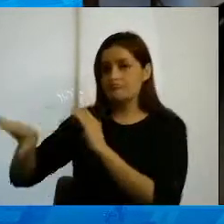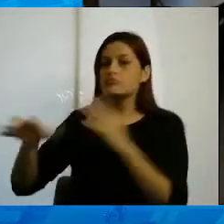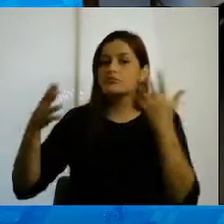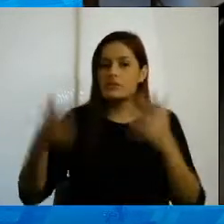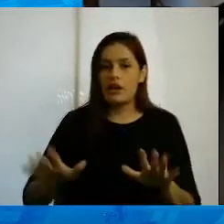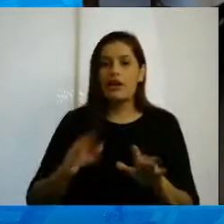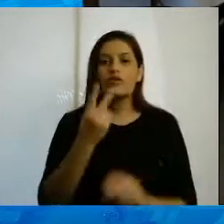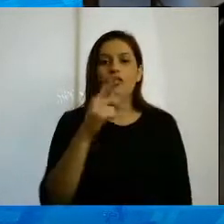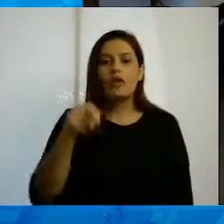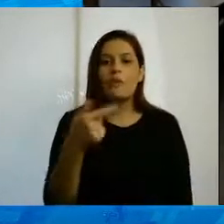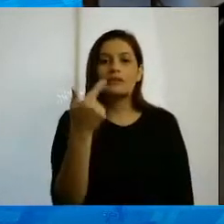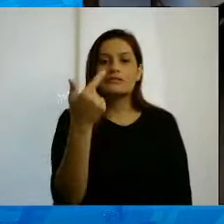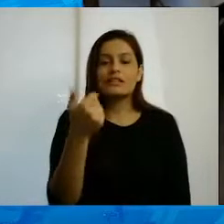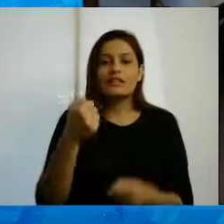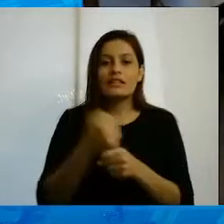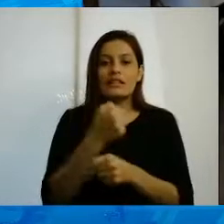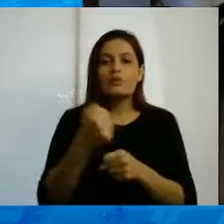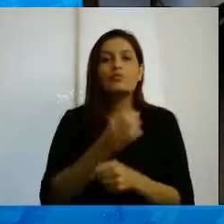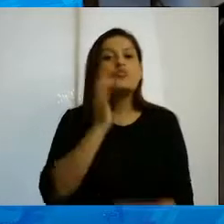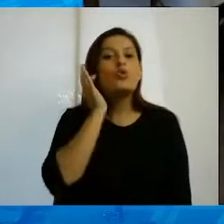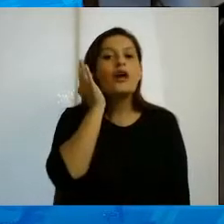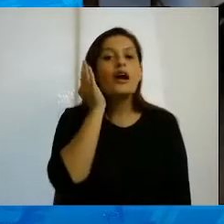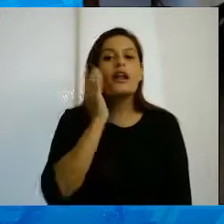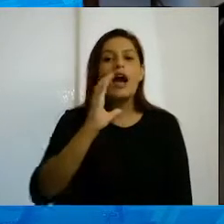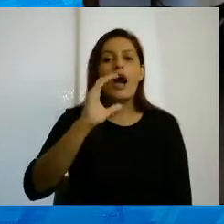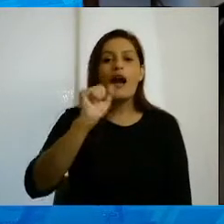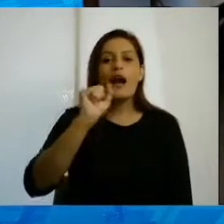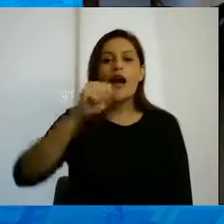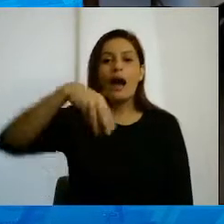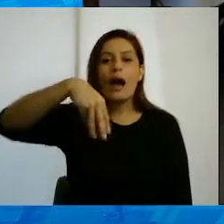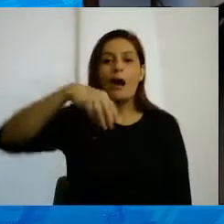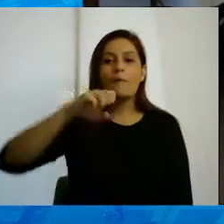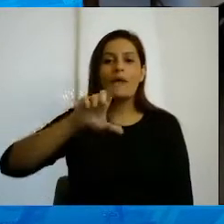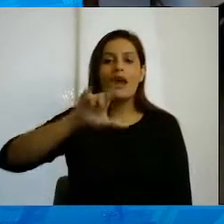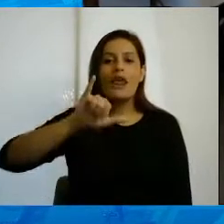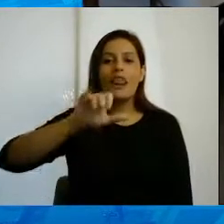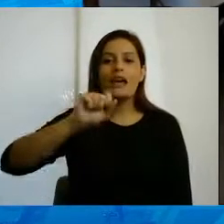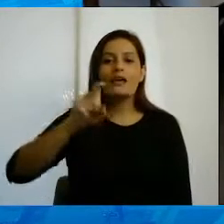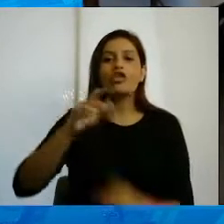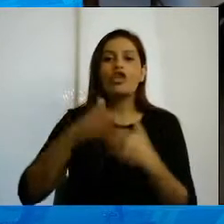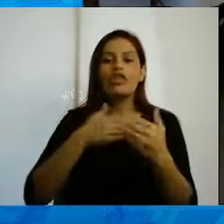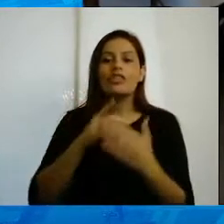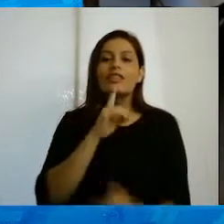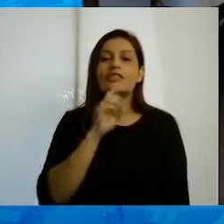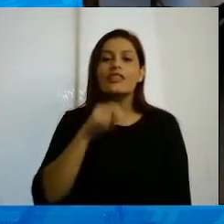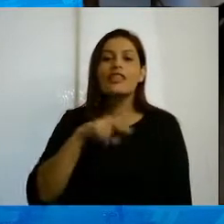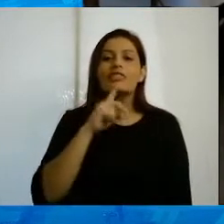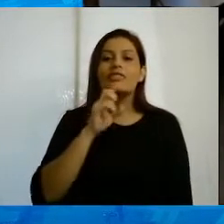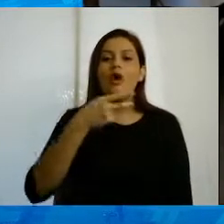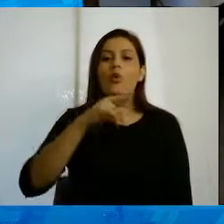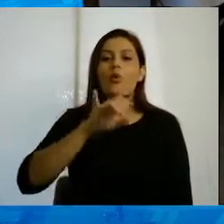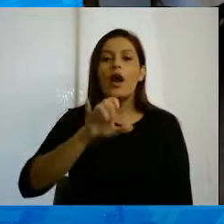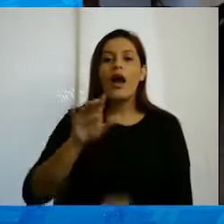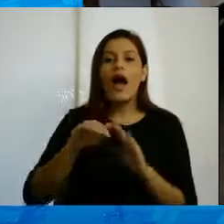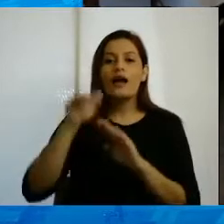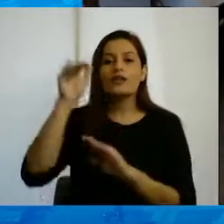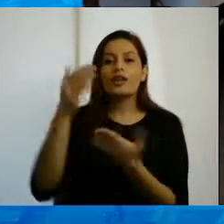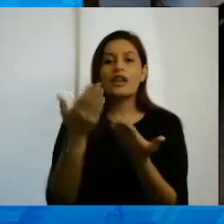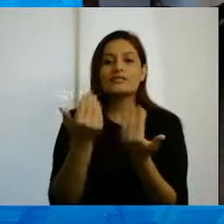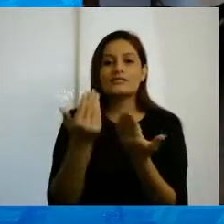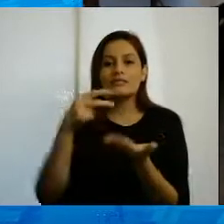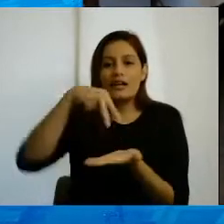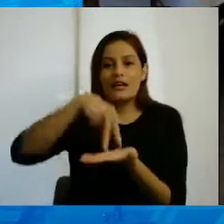municipal. 2.7, carta de taller de mujer Las Camelias Tantego Alto, solicita monitora, enviado a